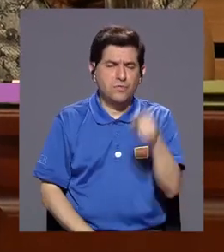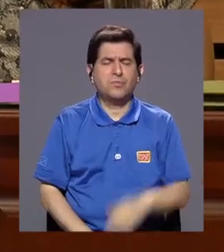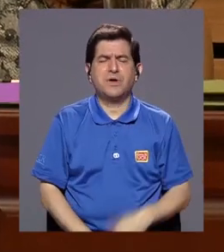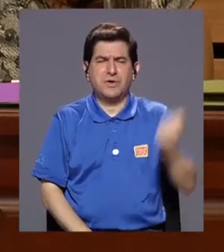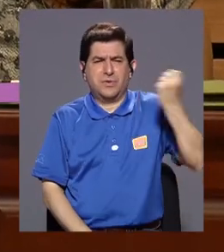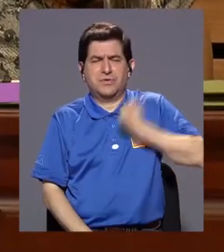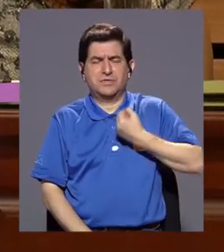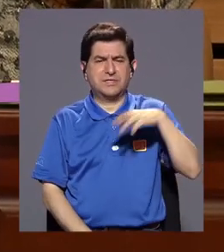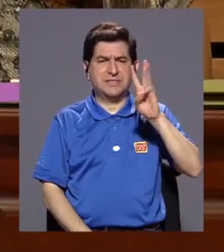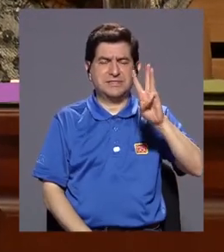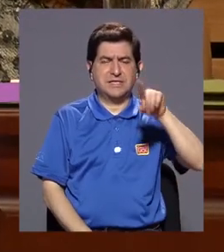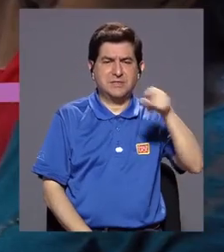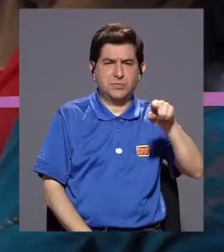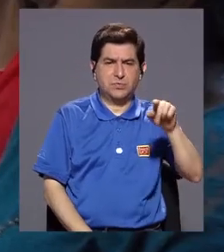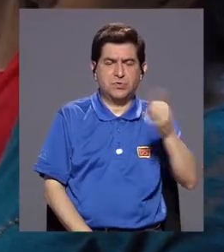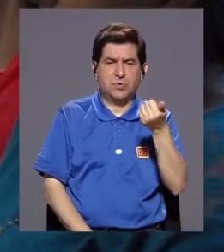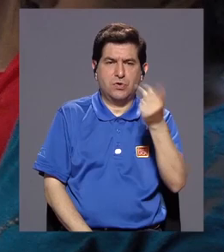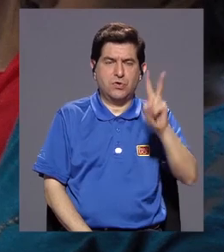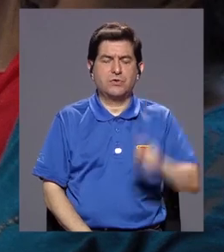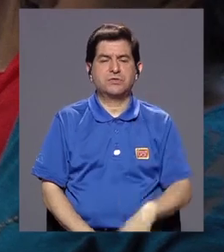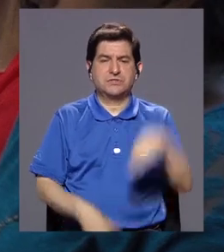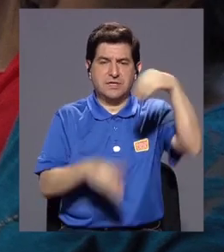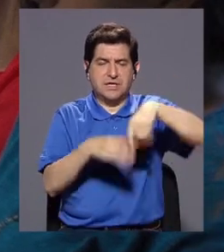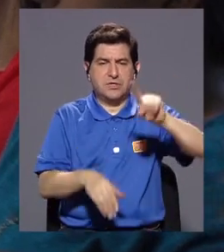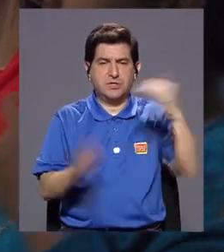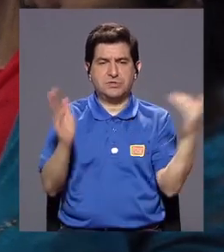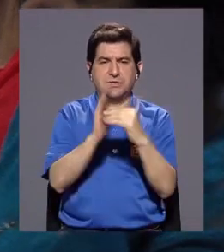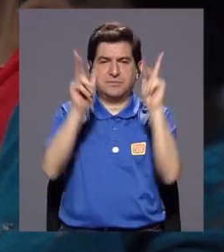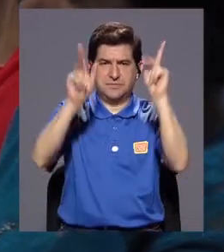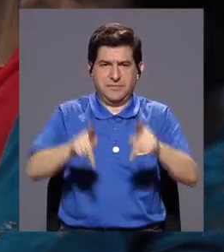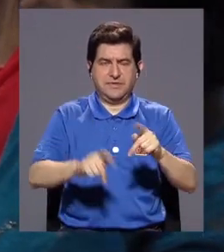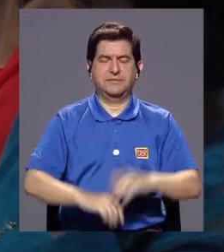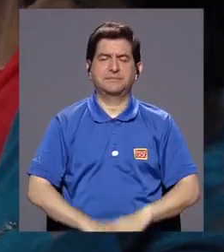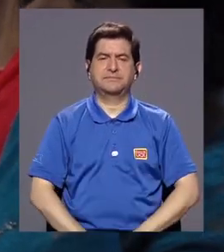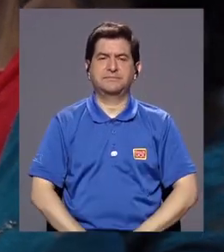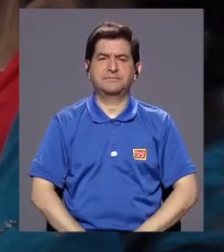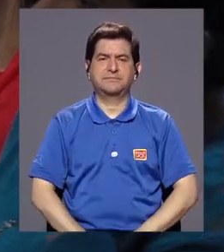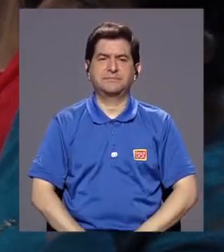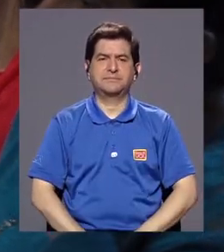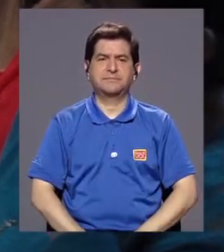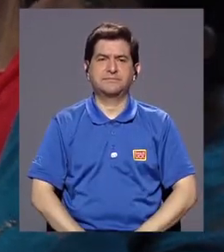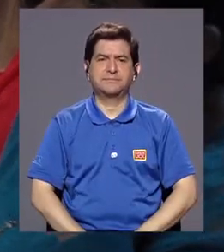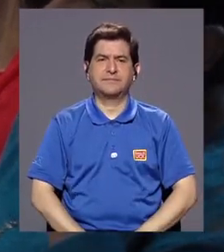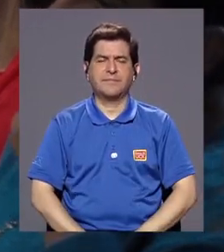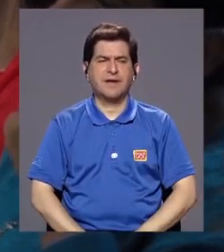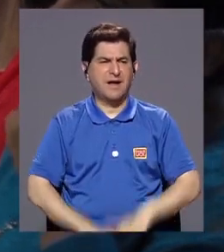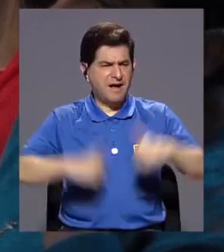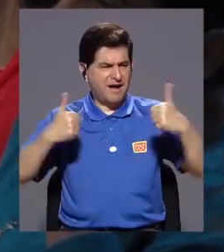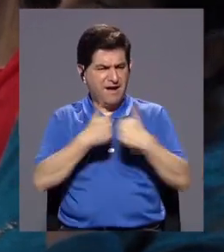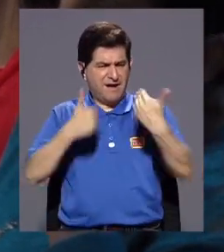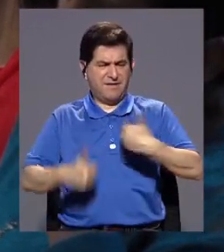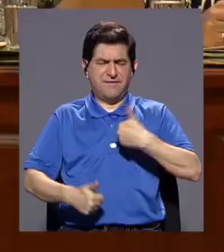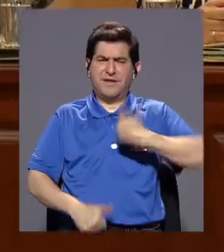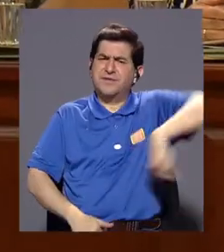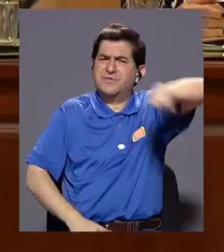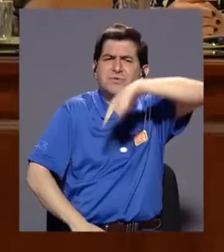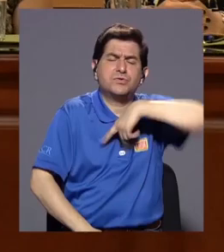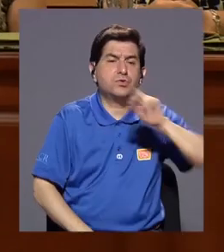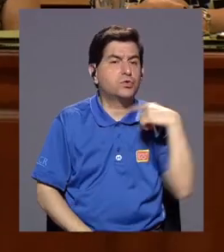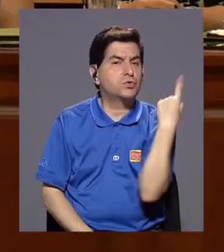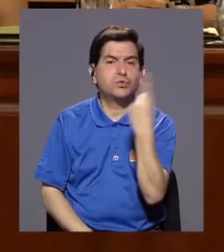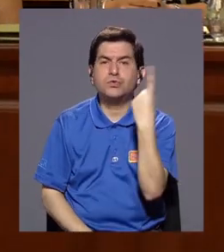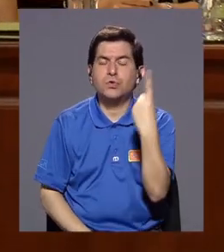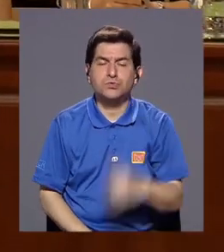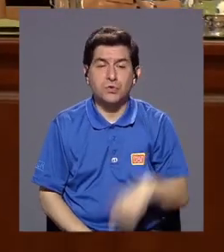suicidio se dice que es del 6.12 por cada 100.000 habitantes. Entonces, ¿cuáles son los retos que tenemos nosotros,